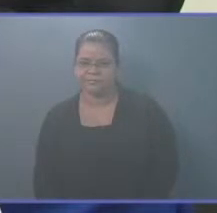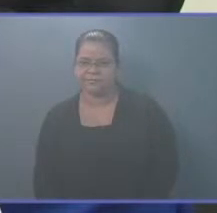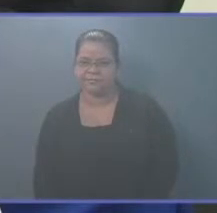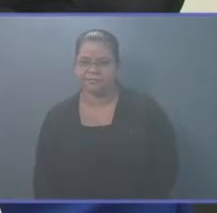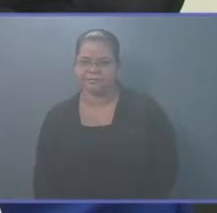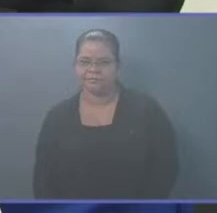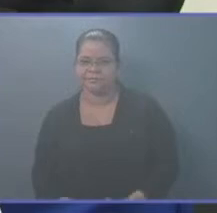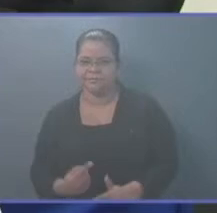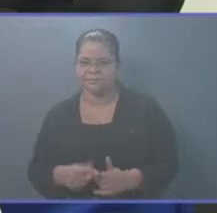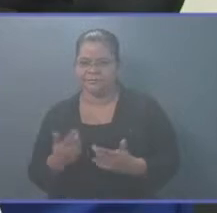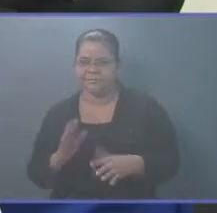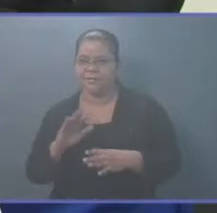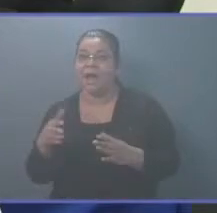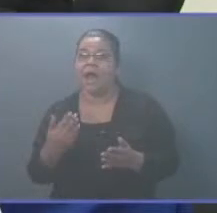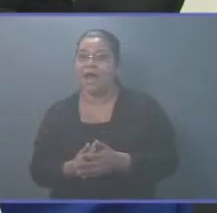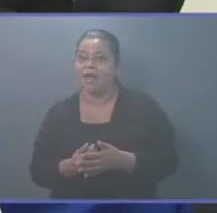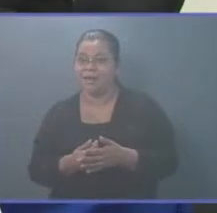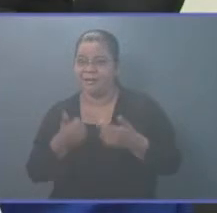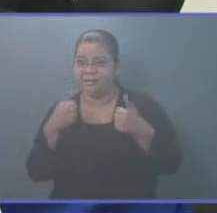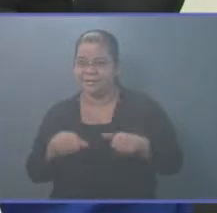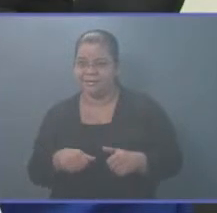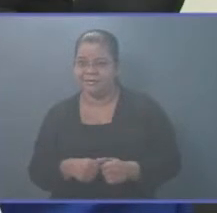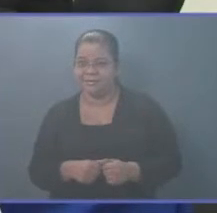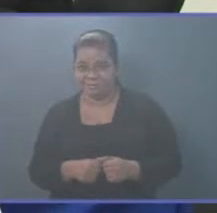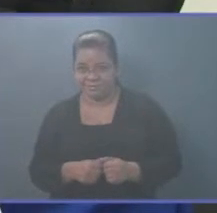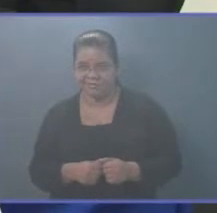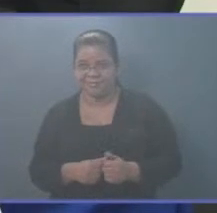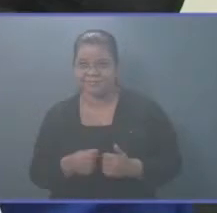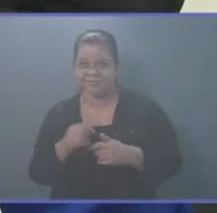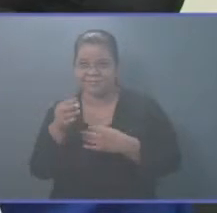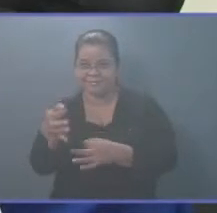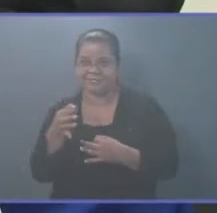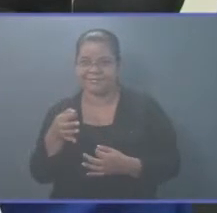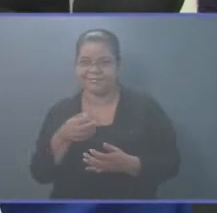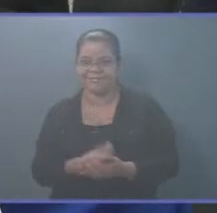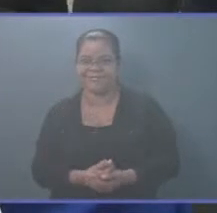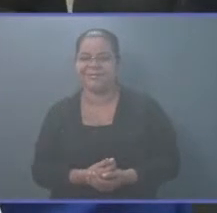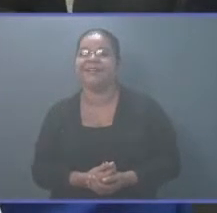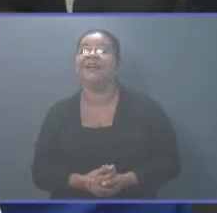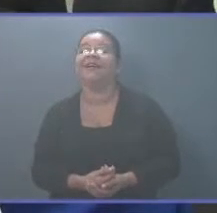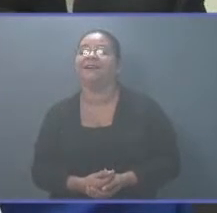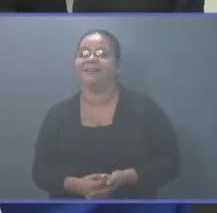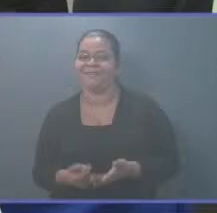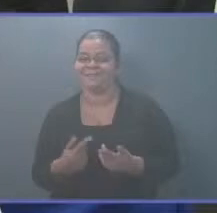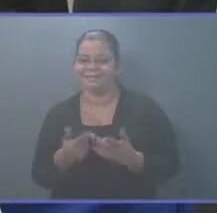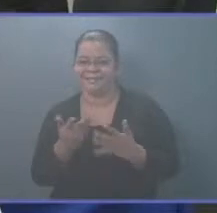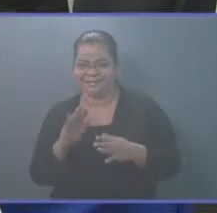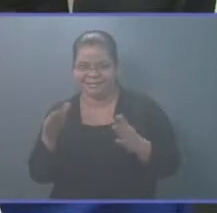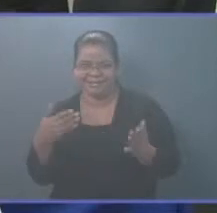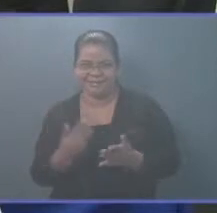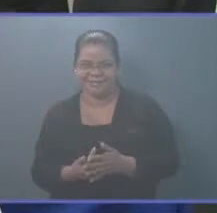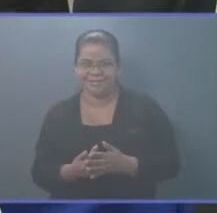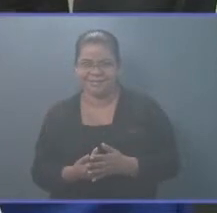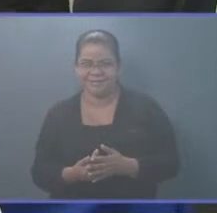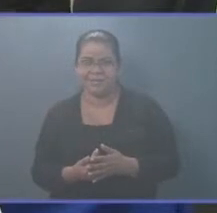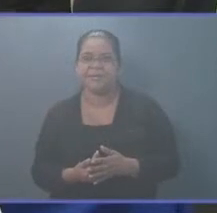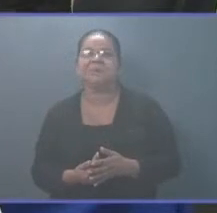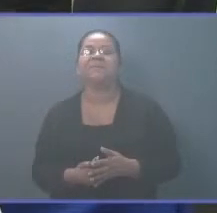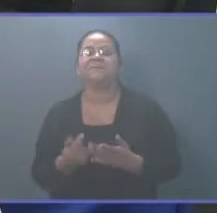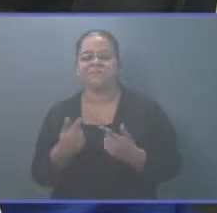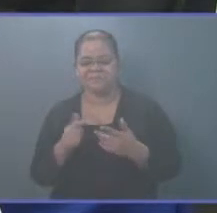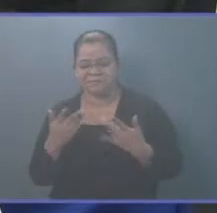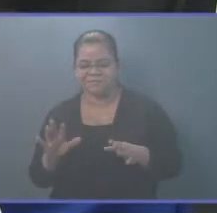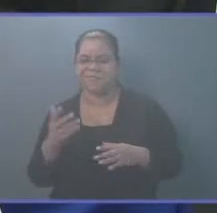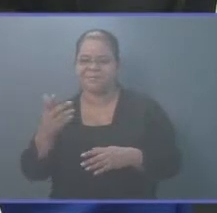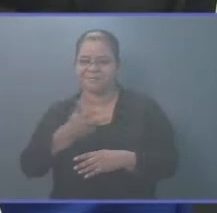¿Alguna observación o modificación al acta? Si no la hay, damos por aprobado y pasaríamos al